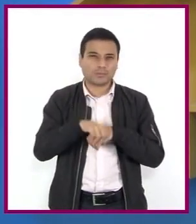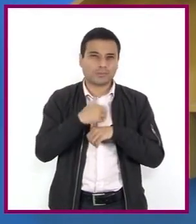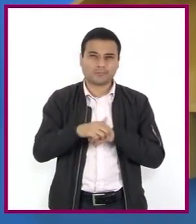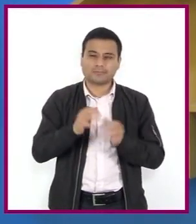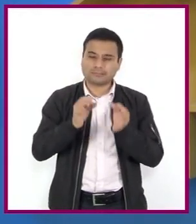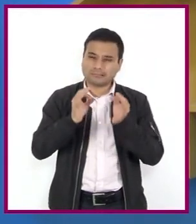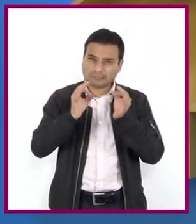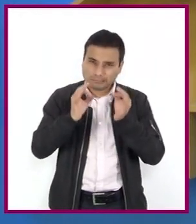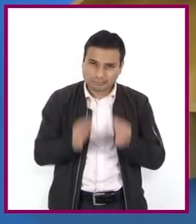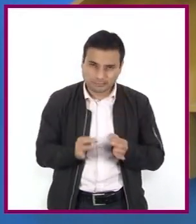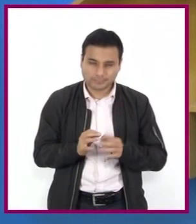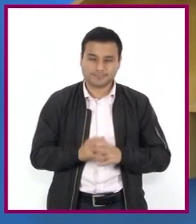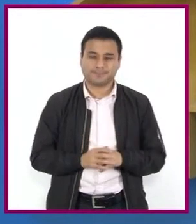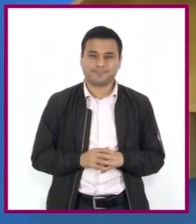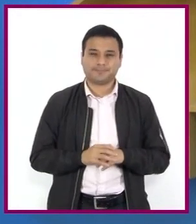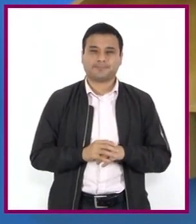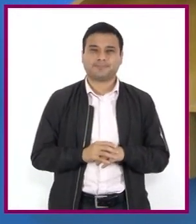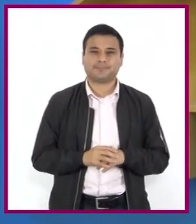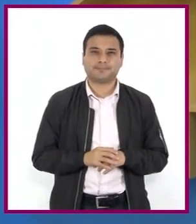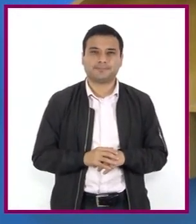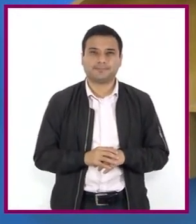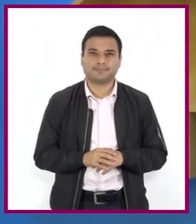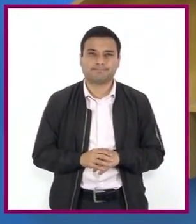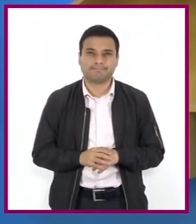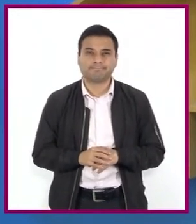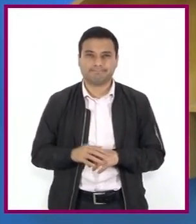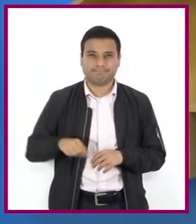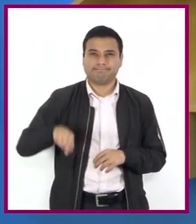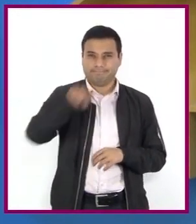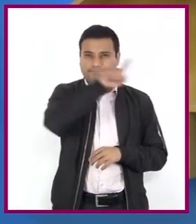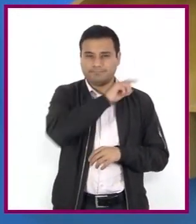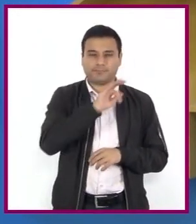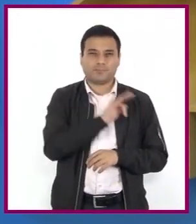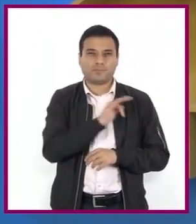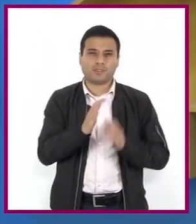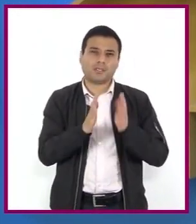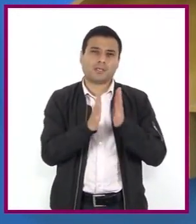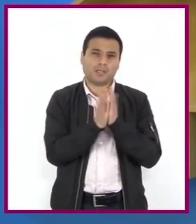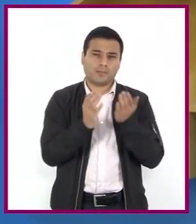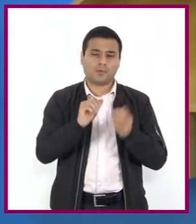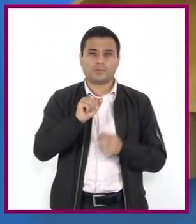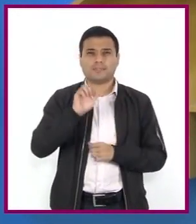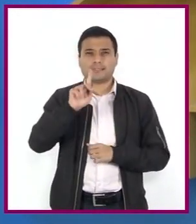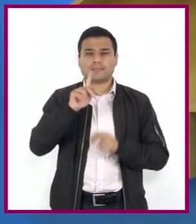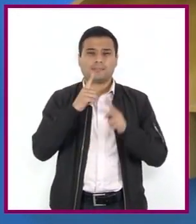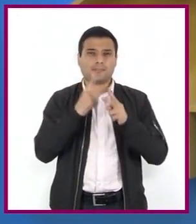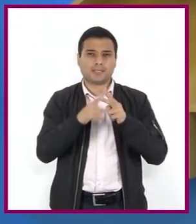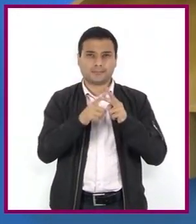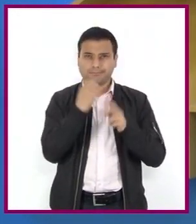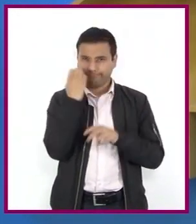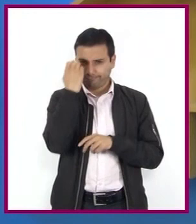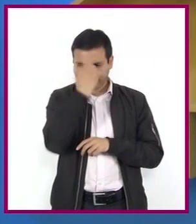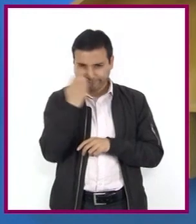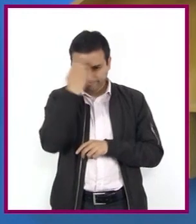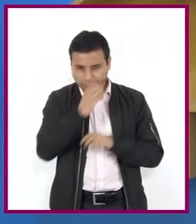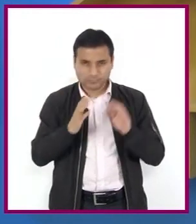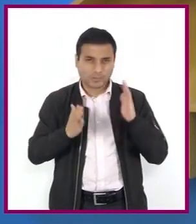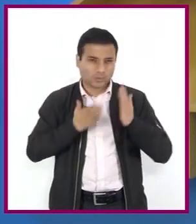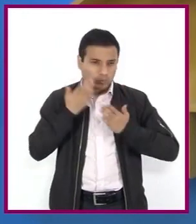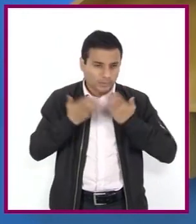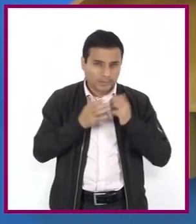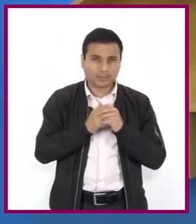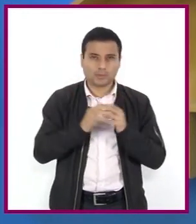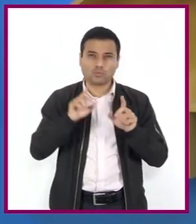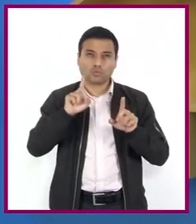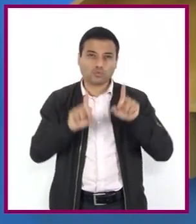su adecuada interpretación. Los invito a revisar sus libros de texto para afirmar, rectificar o